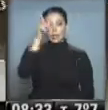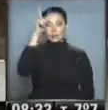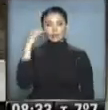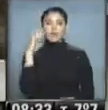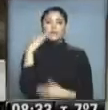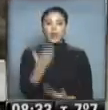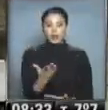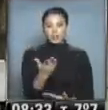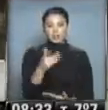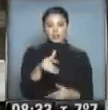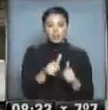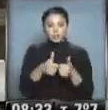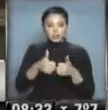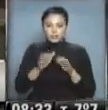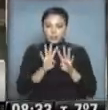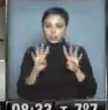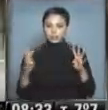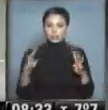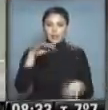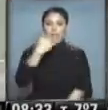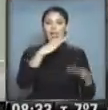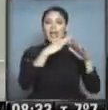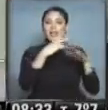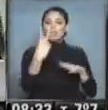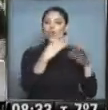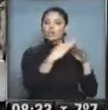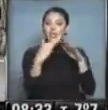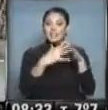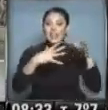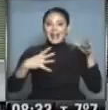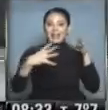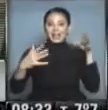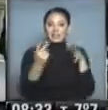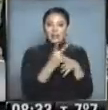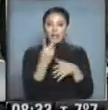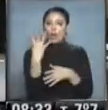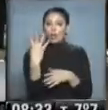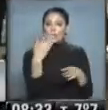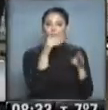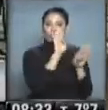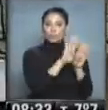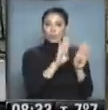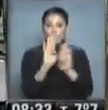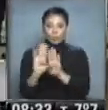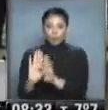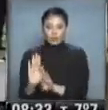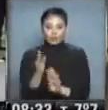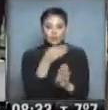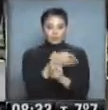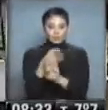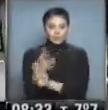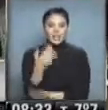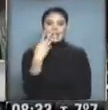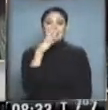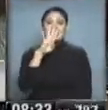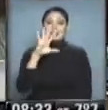frente, apostados a este gran caserón, dos casas que están pegadas con cuatro entradas, más de 50 familias. Ellos dicen que en